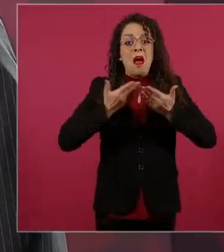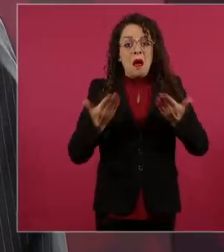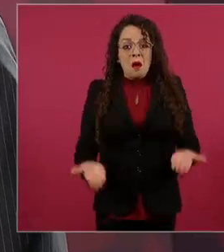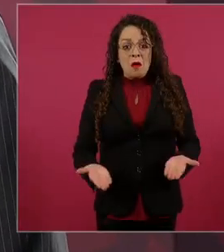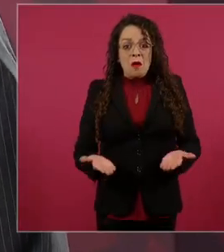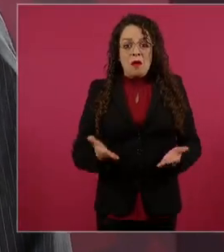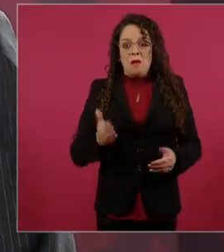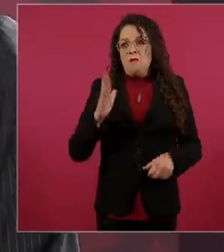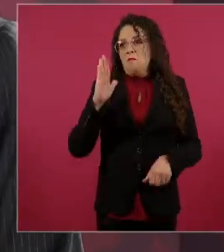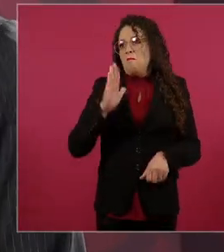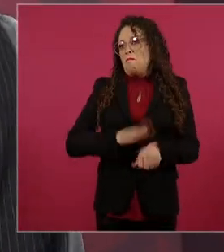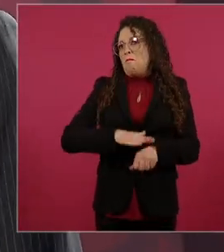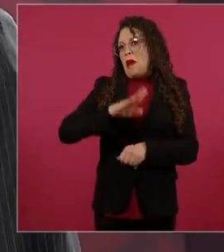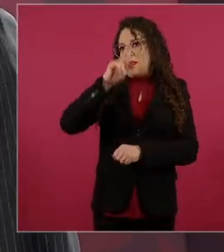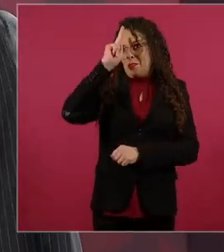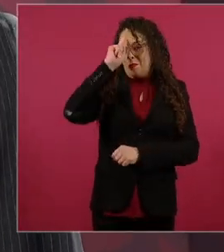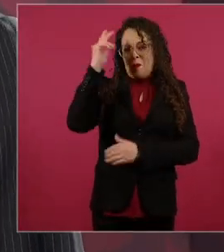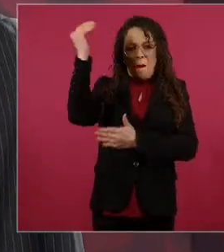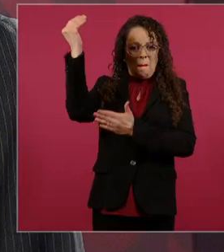Porque